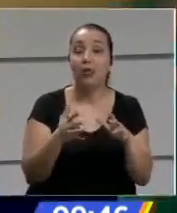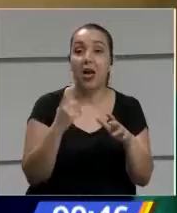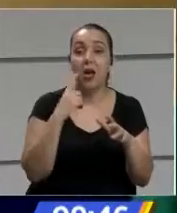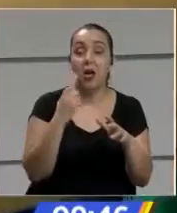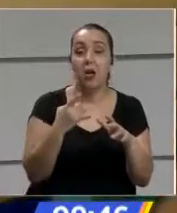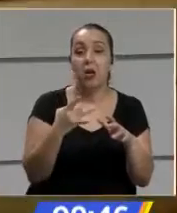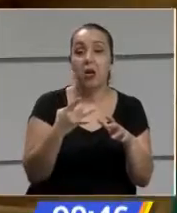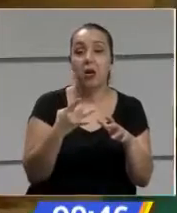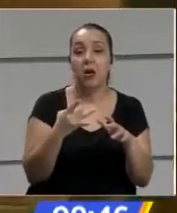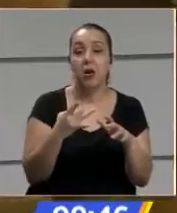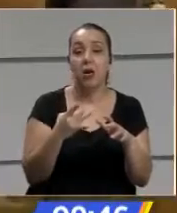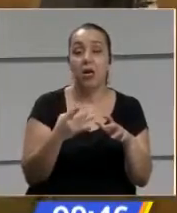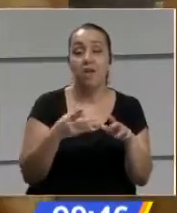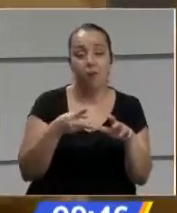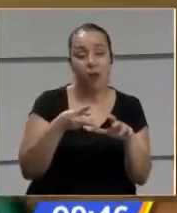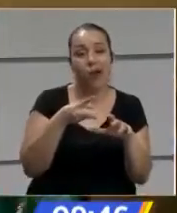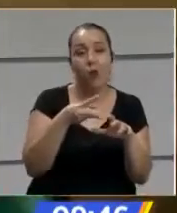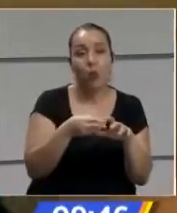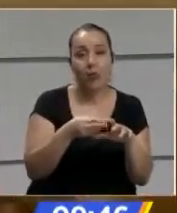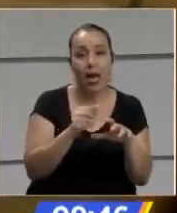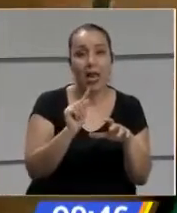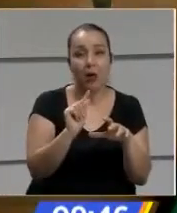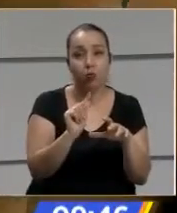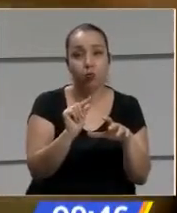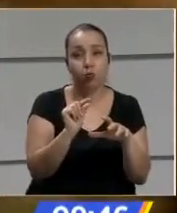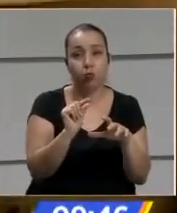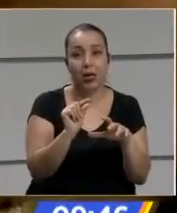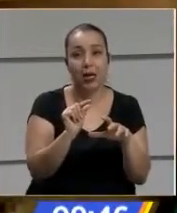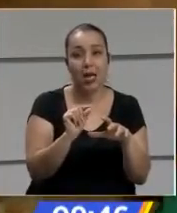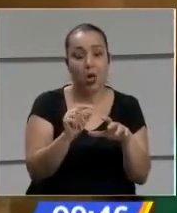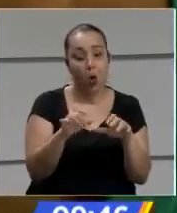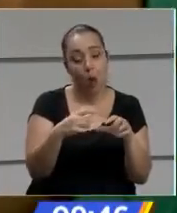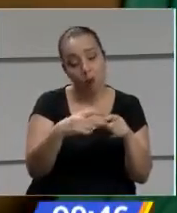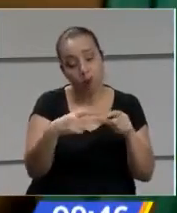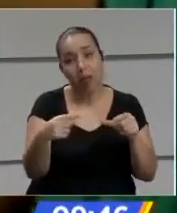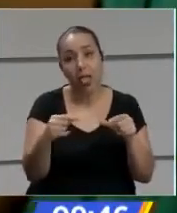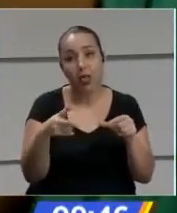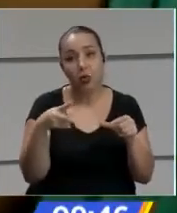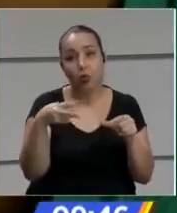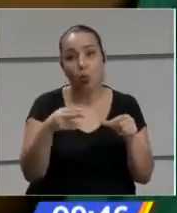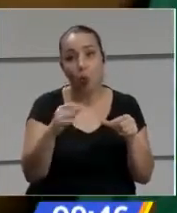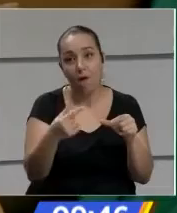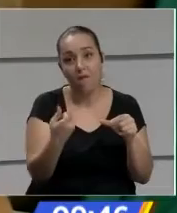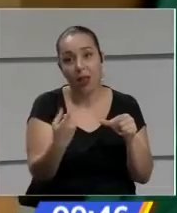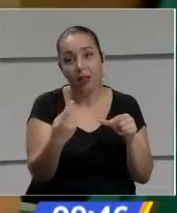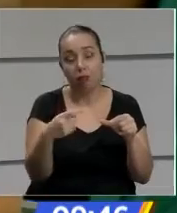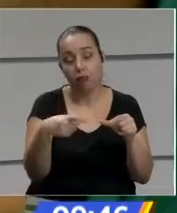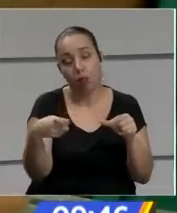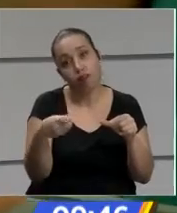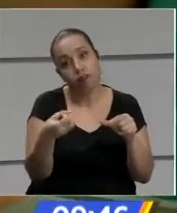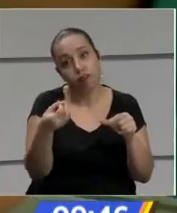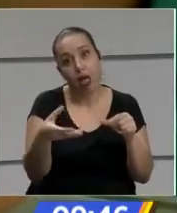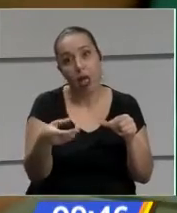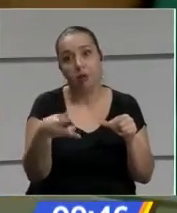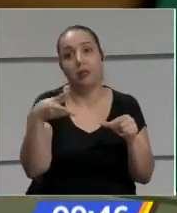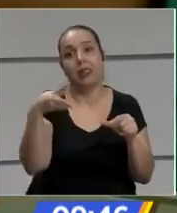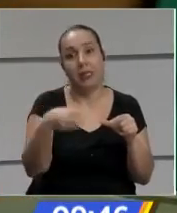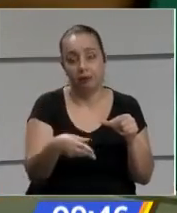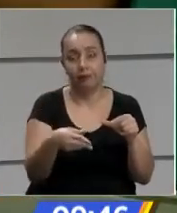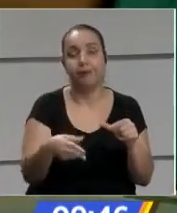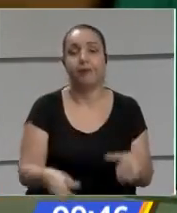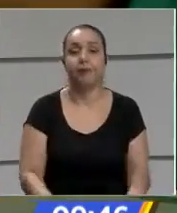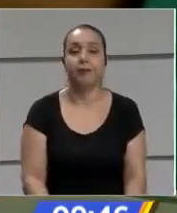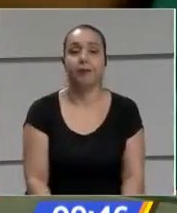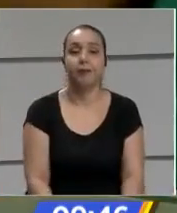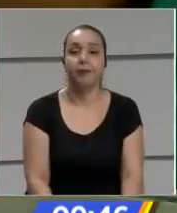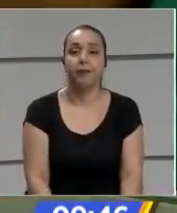y vamos a cortarle este sobrante que queda por acá. ¿La doblamos completamente? Sí,